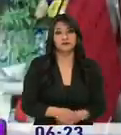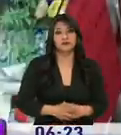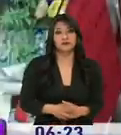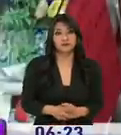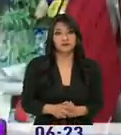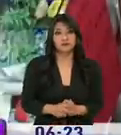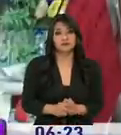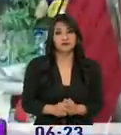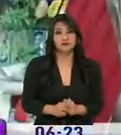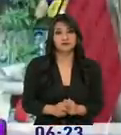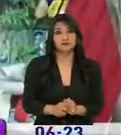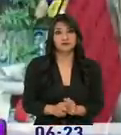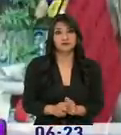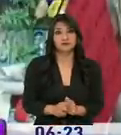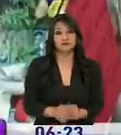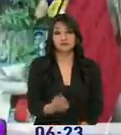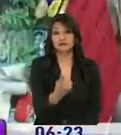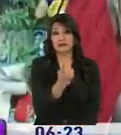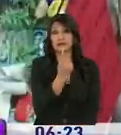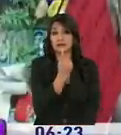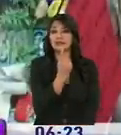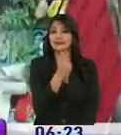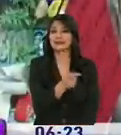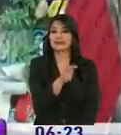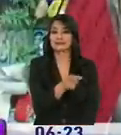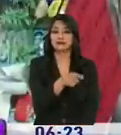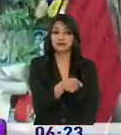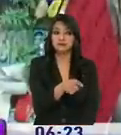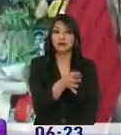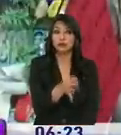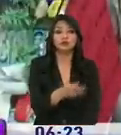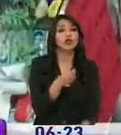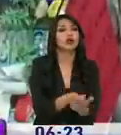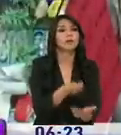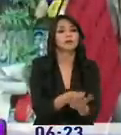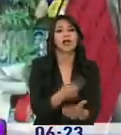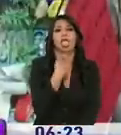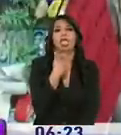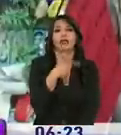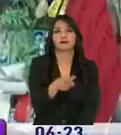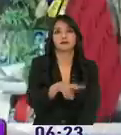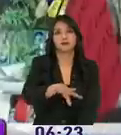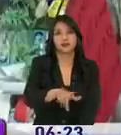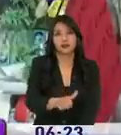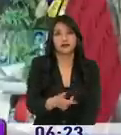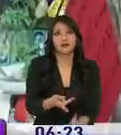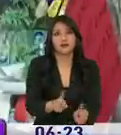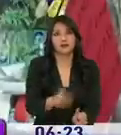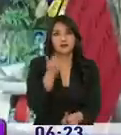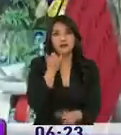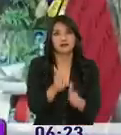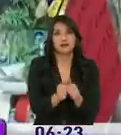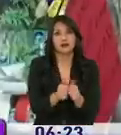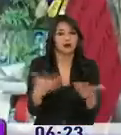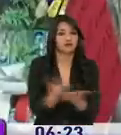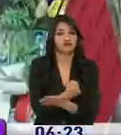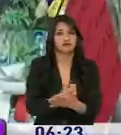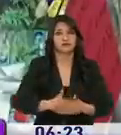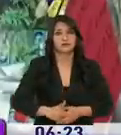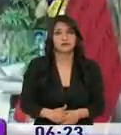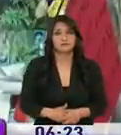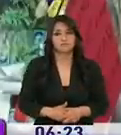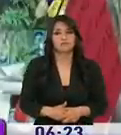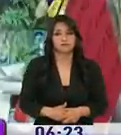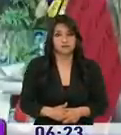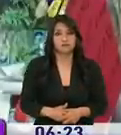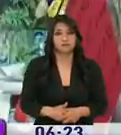Ingresa entonces un cliente, presa fácil de los zampones. De inmediato le arrebatan su celular. Mientras